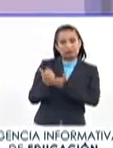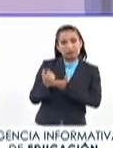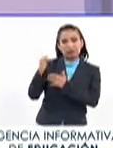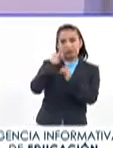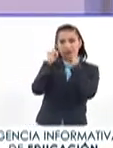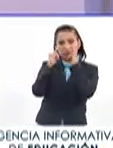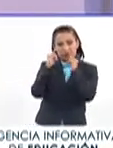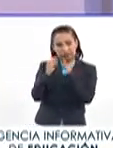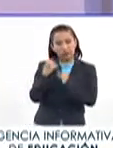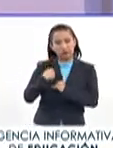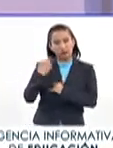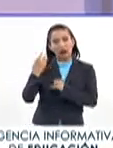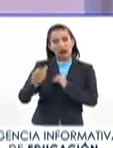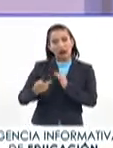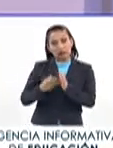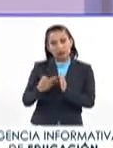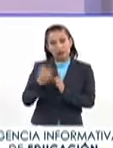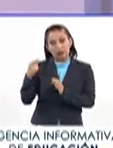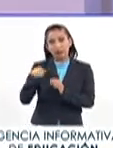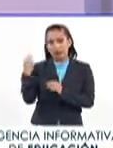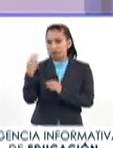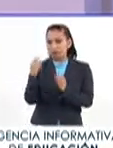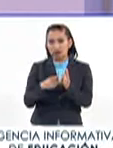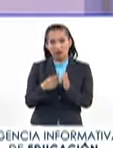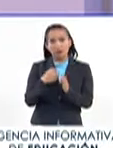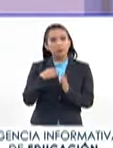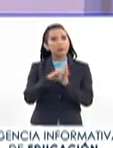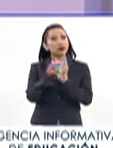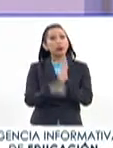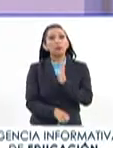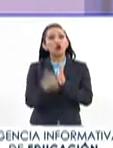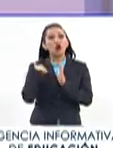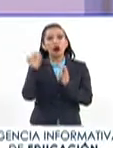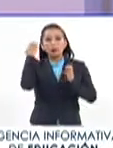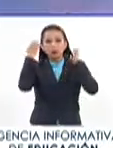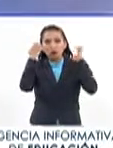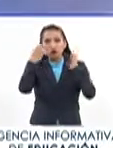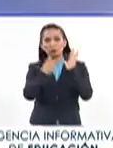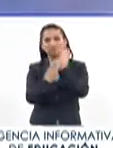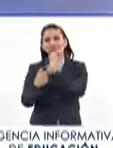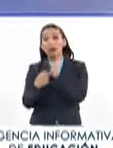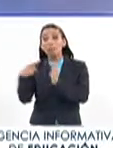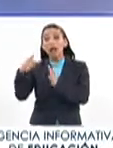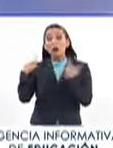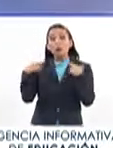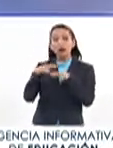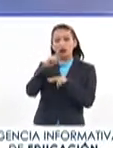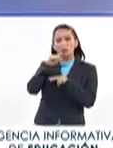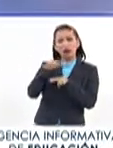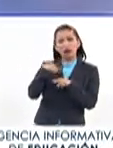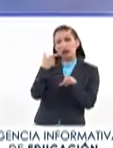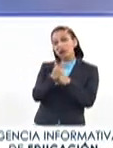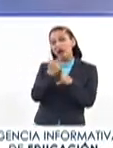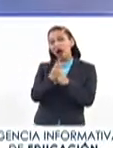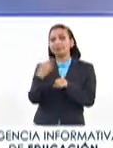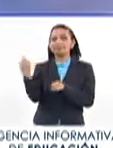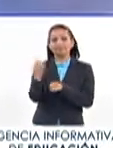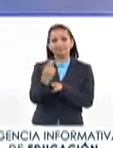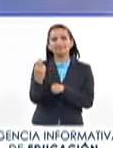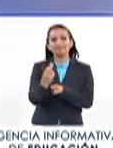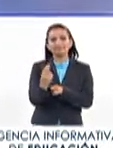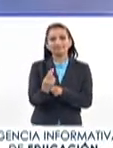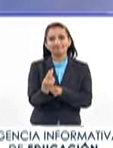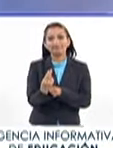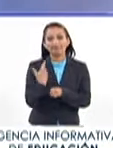totalmente del intérprete y hay ocasiones en que lo necesitamos mucho, por ejemplo, en las exposiciones. Pero los maestros también se han dado cuenta que es